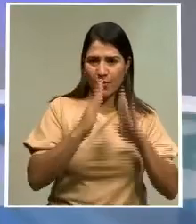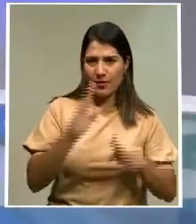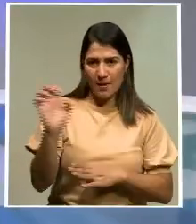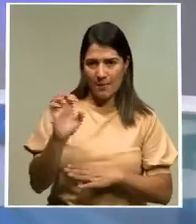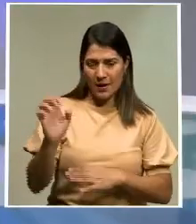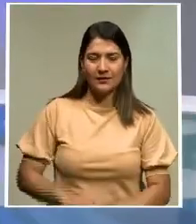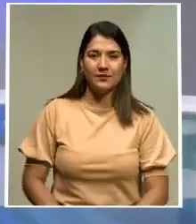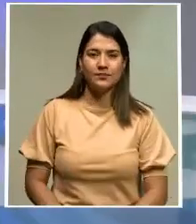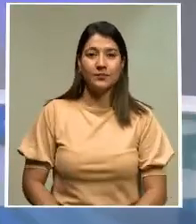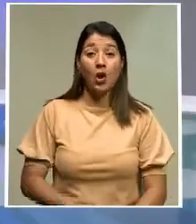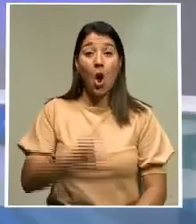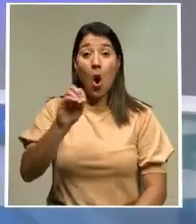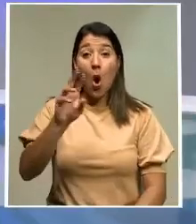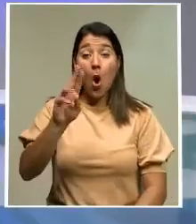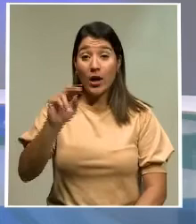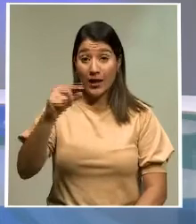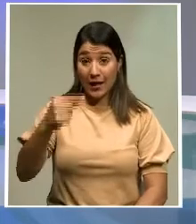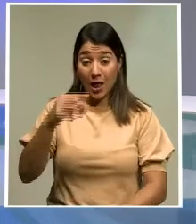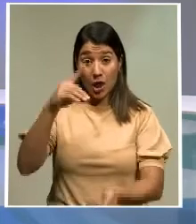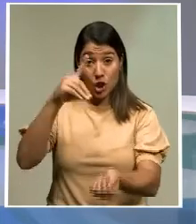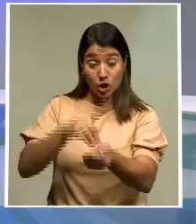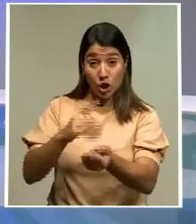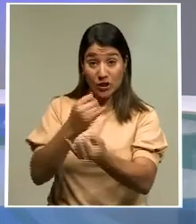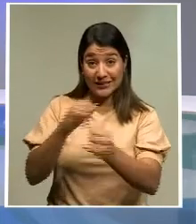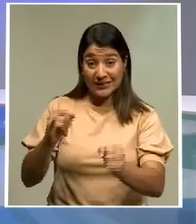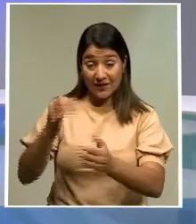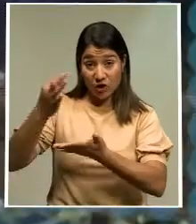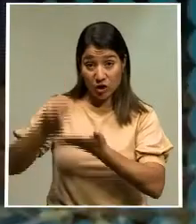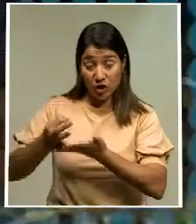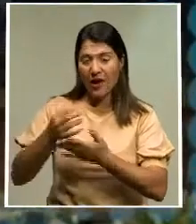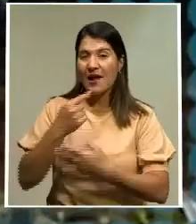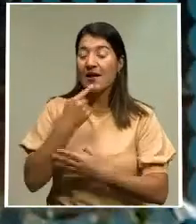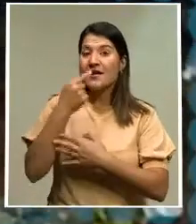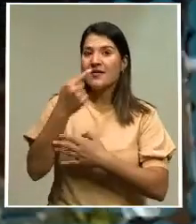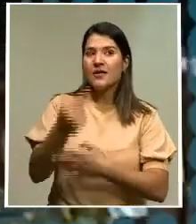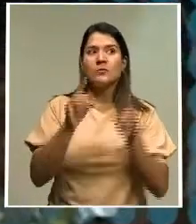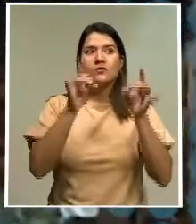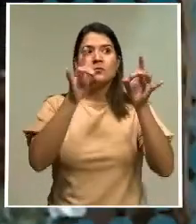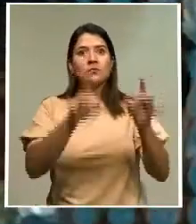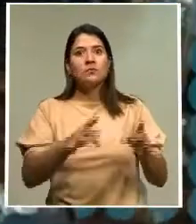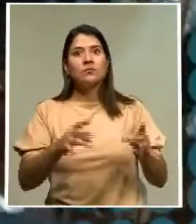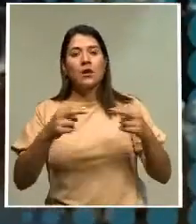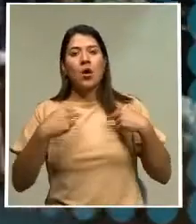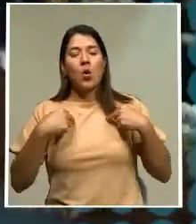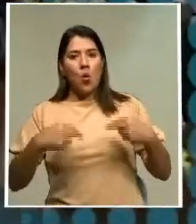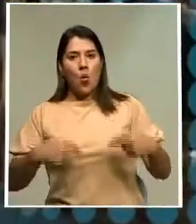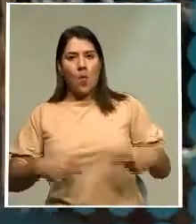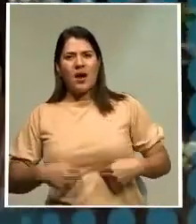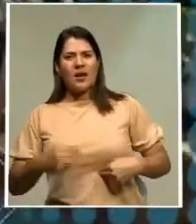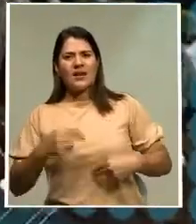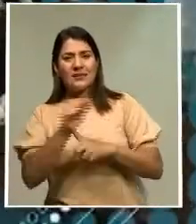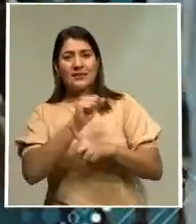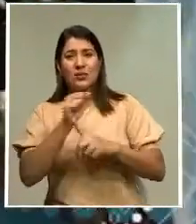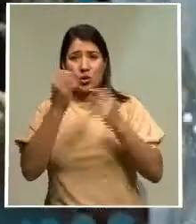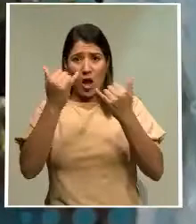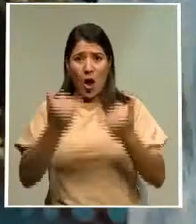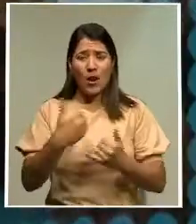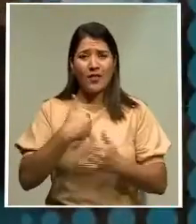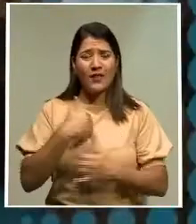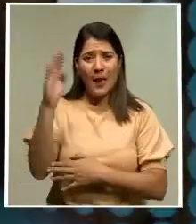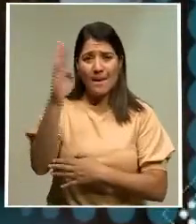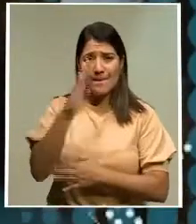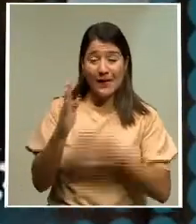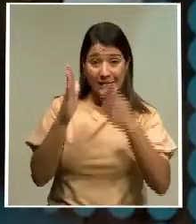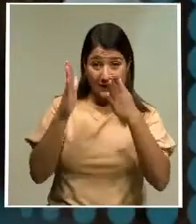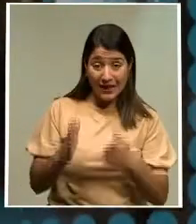La ONG Médicos Sin Fronteras calificó de catástrofe humanitaria la situación que están viviendo los